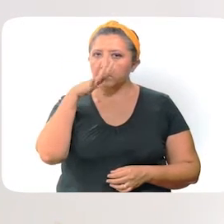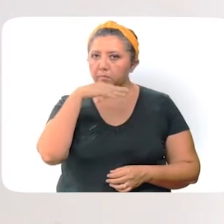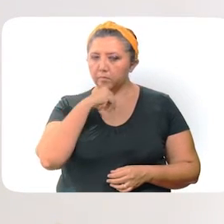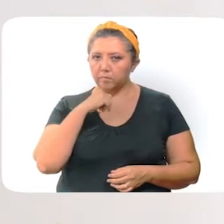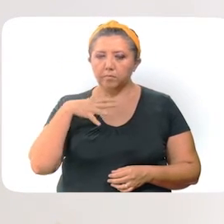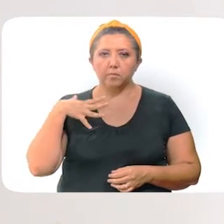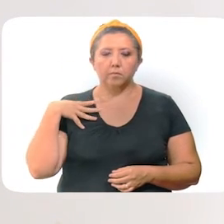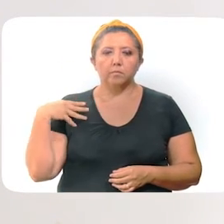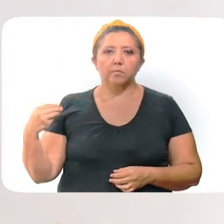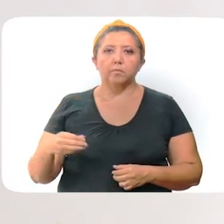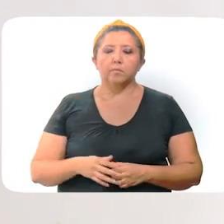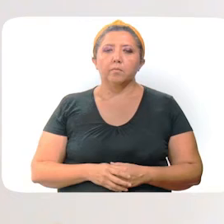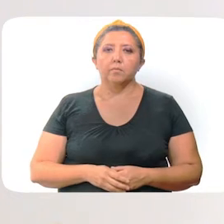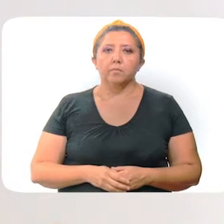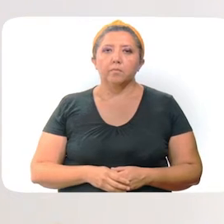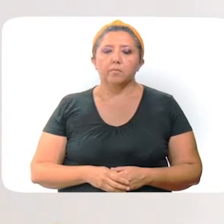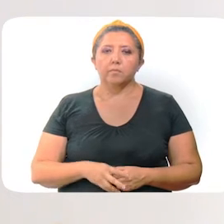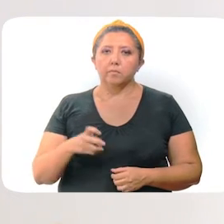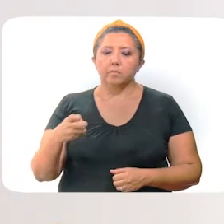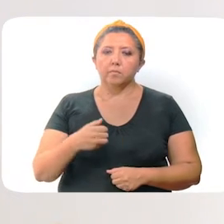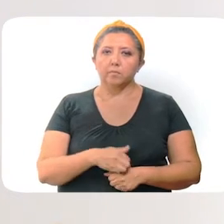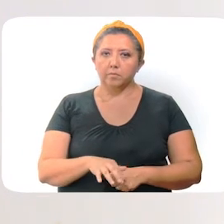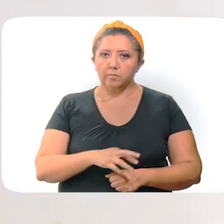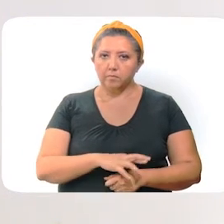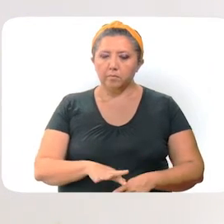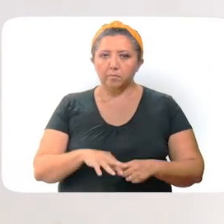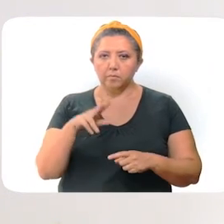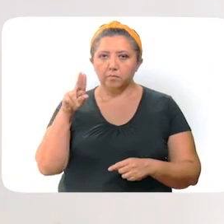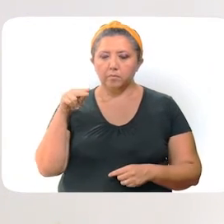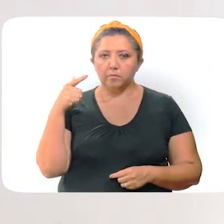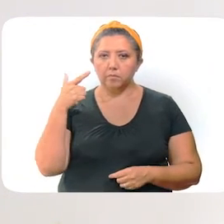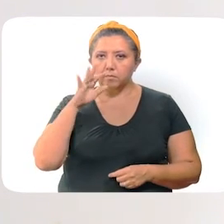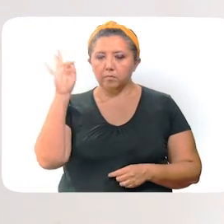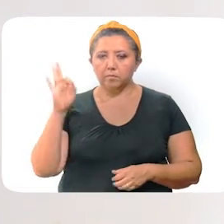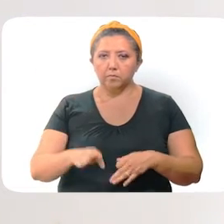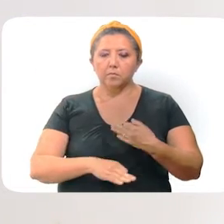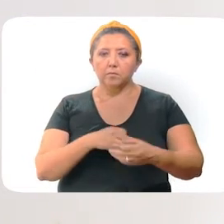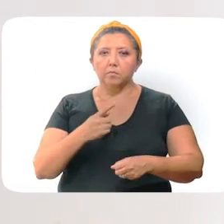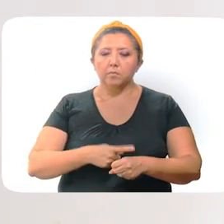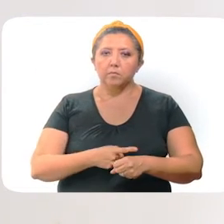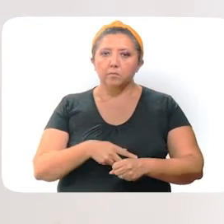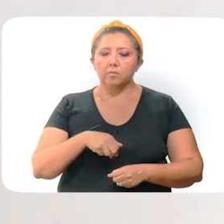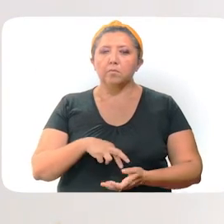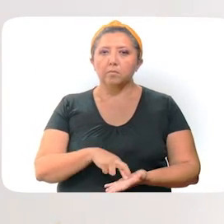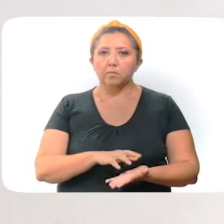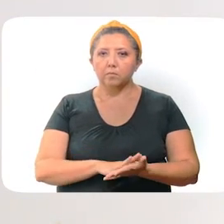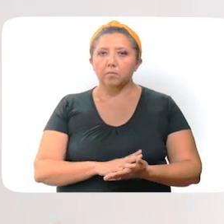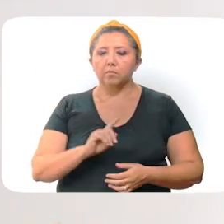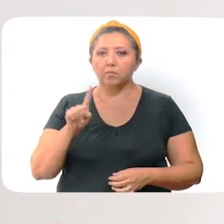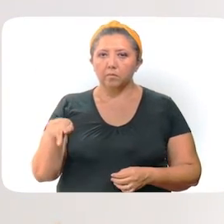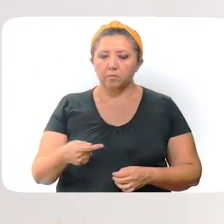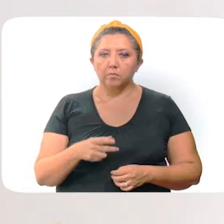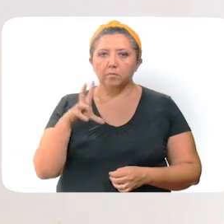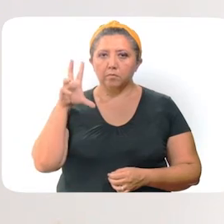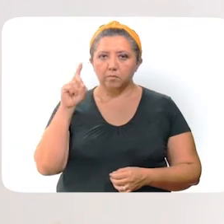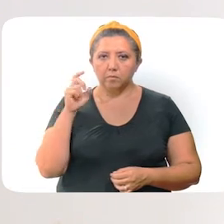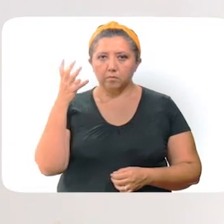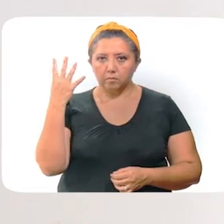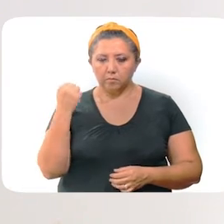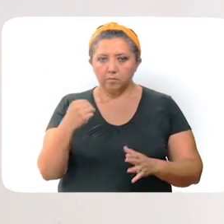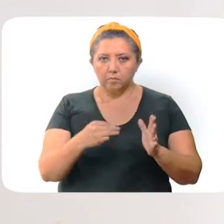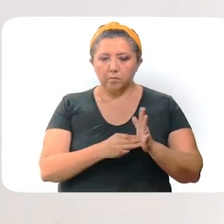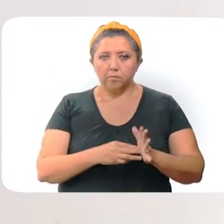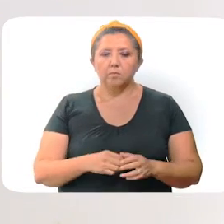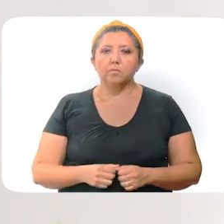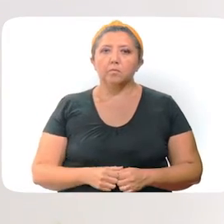presentan síntomas ni pueden contagiar. Esta cifra representa el 87% del total de contagios registrados, que es 39